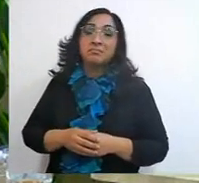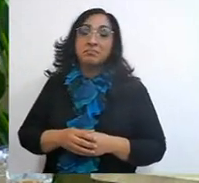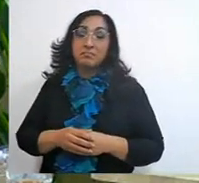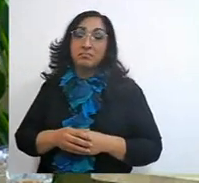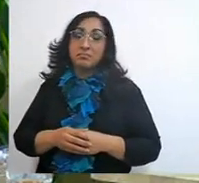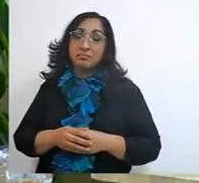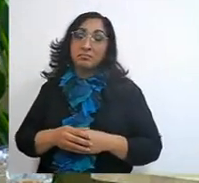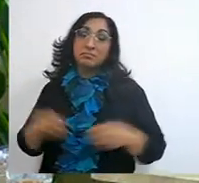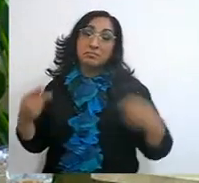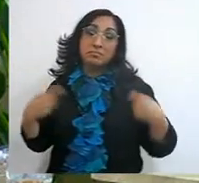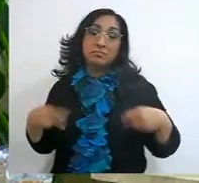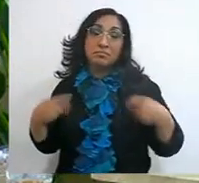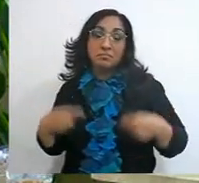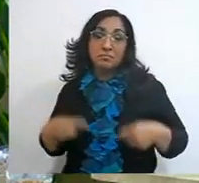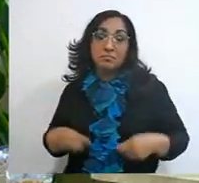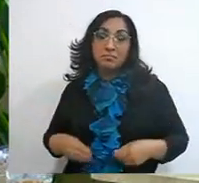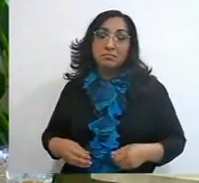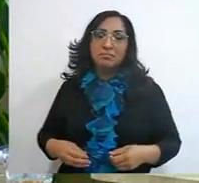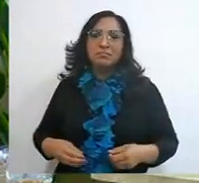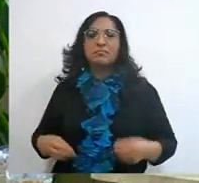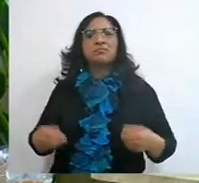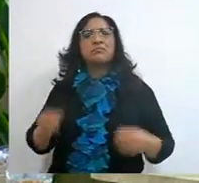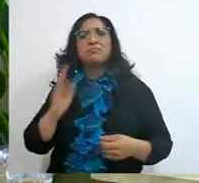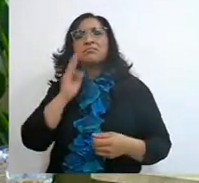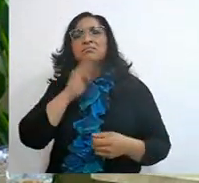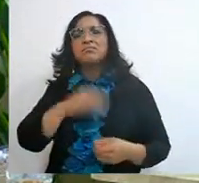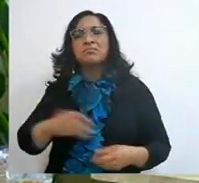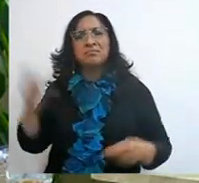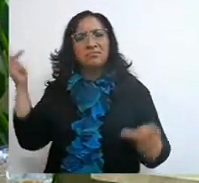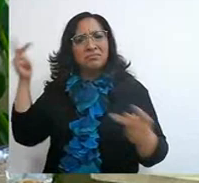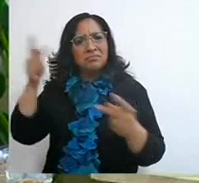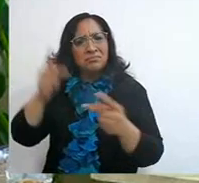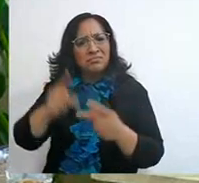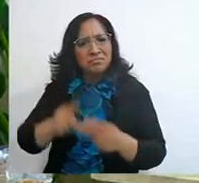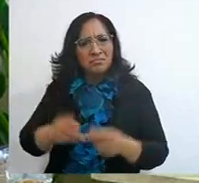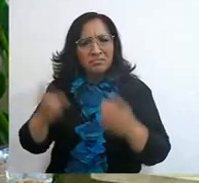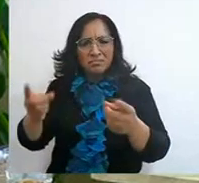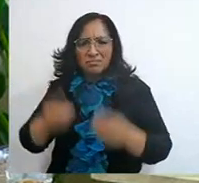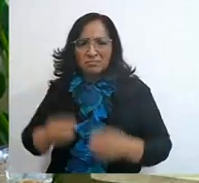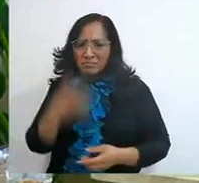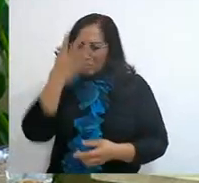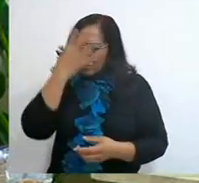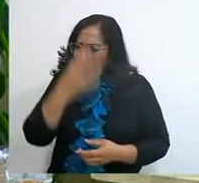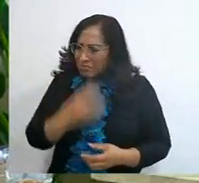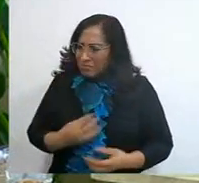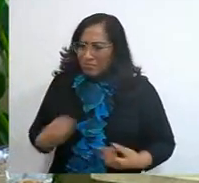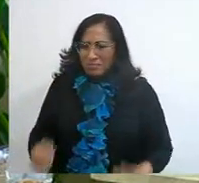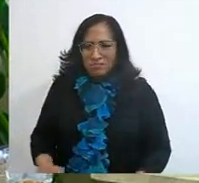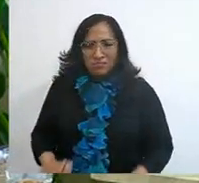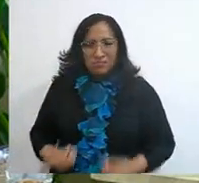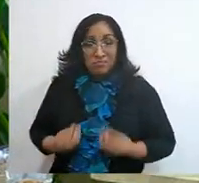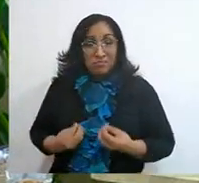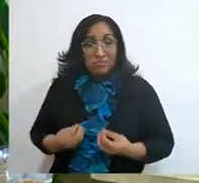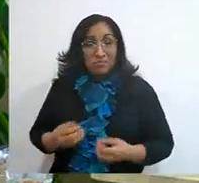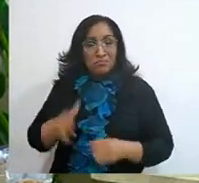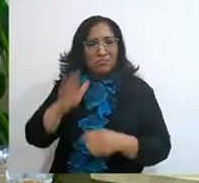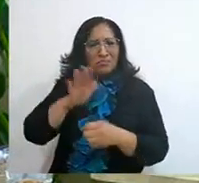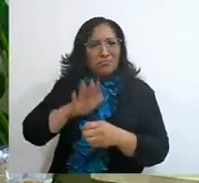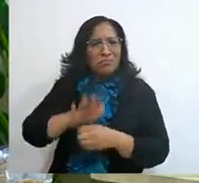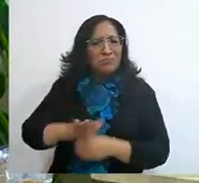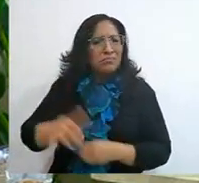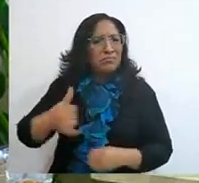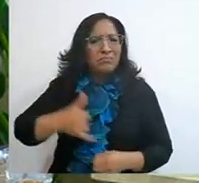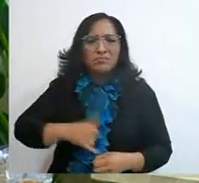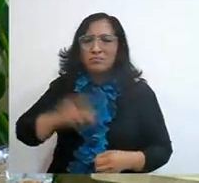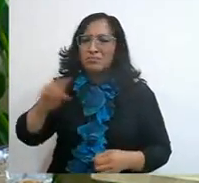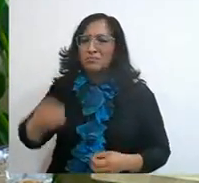la gente, este falso profeta, dice: por cuanto entristecieron el corazón, el cual yo no